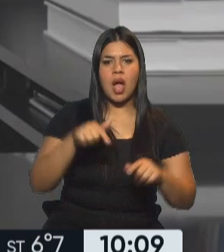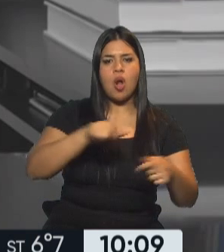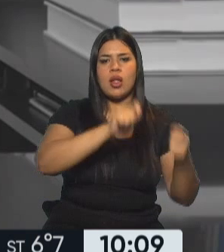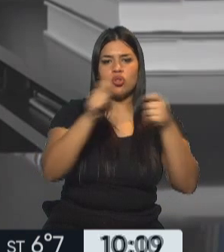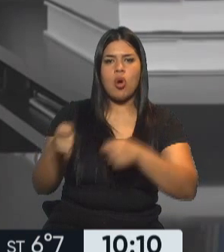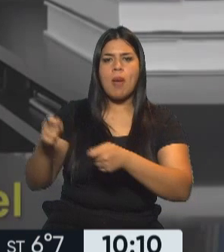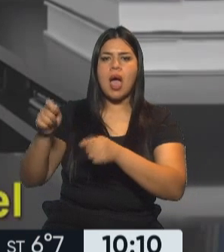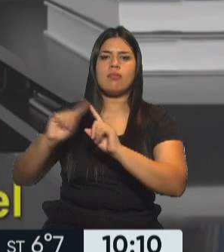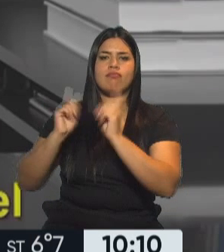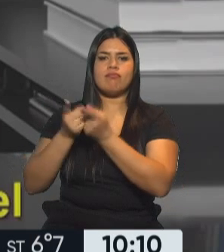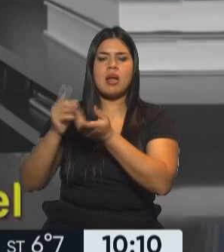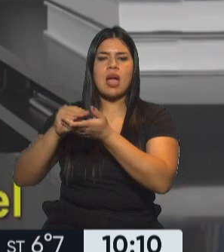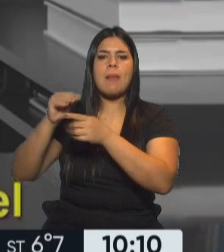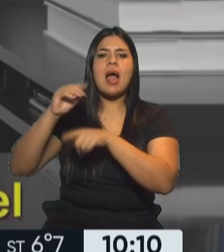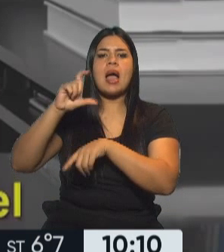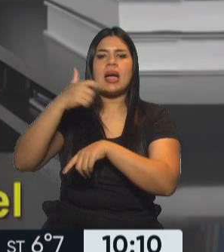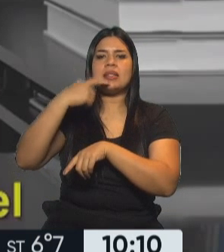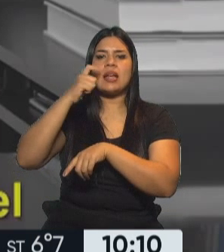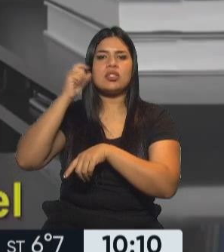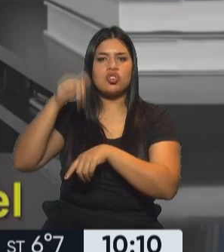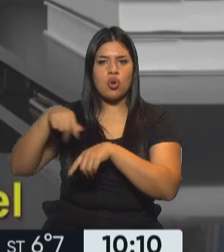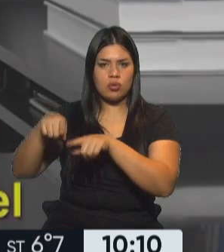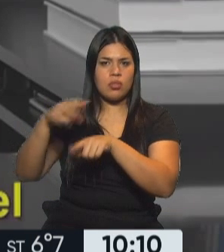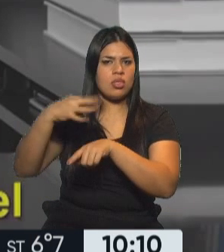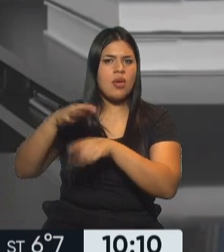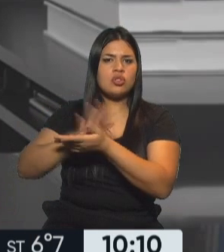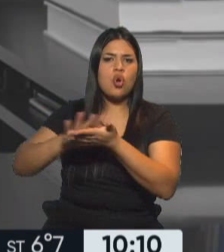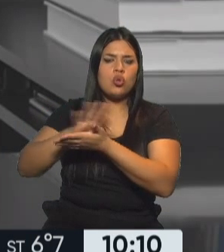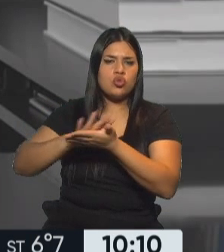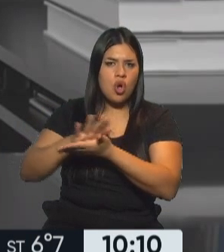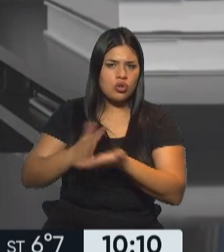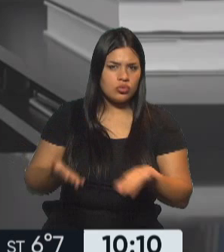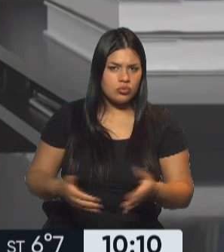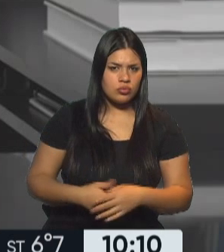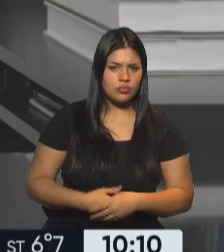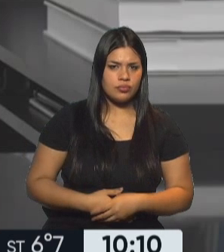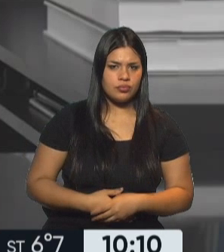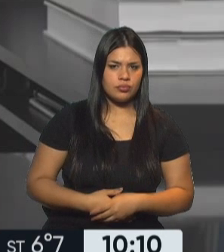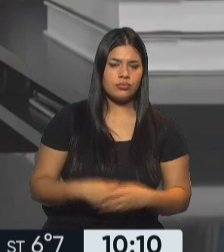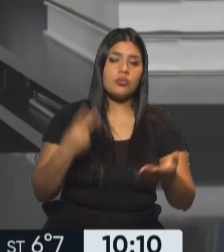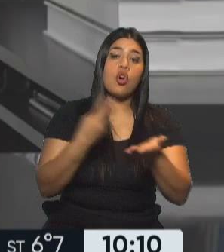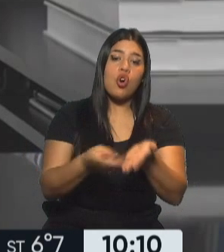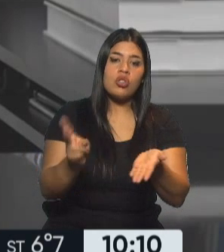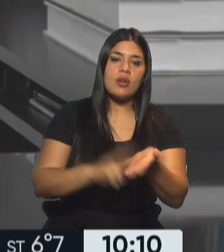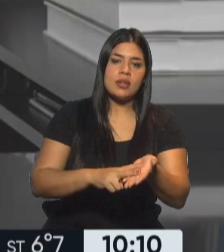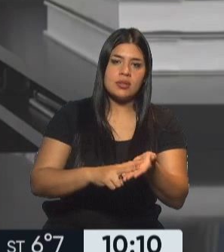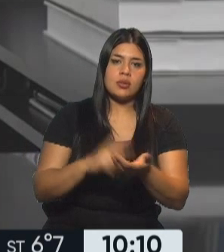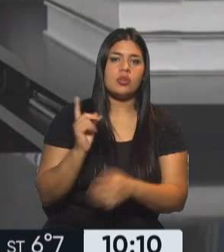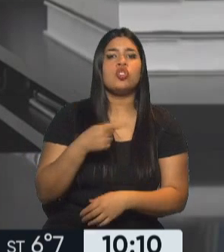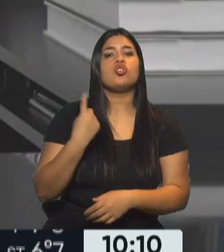Casación, que debe revisar la sentencia absolutoria del tribunal. Una vez más,